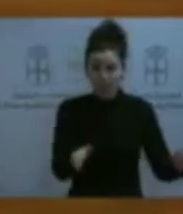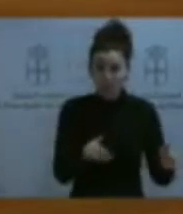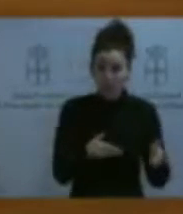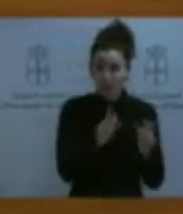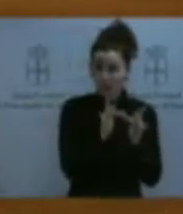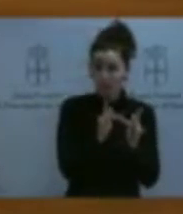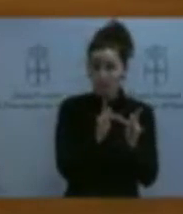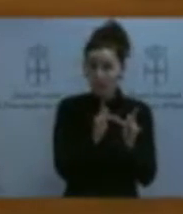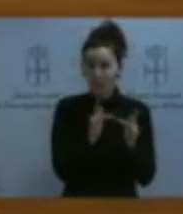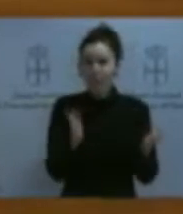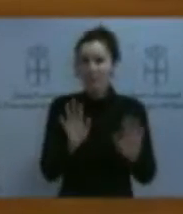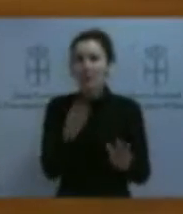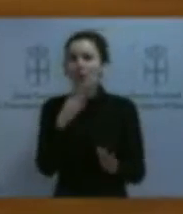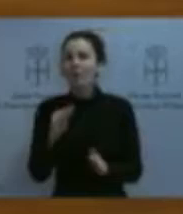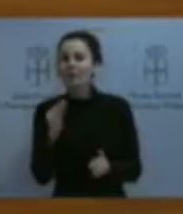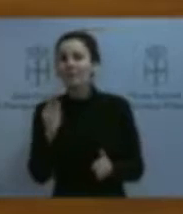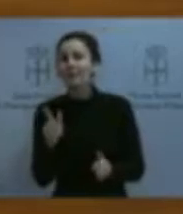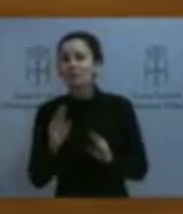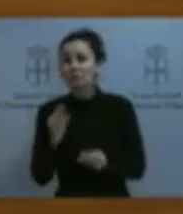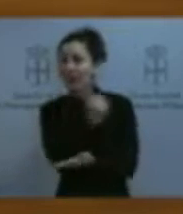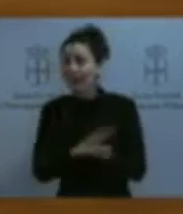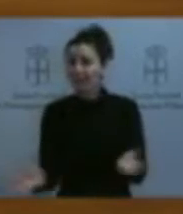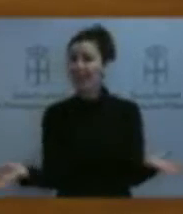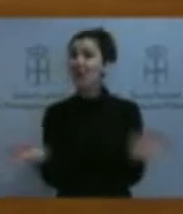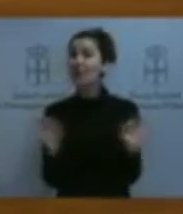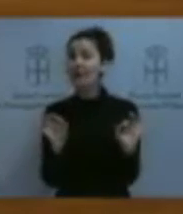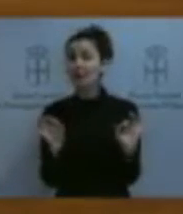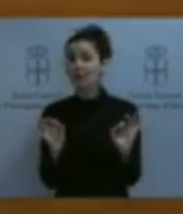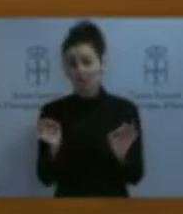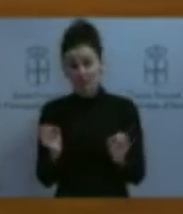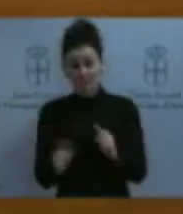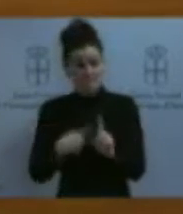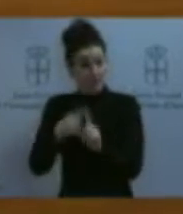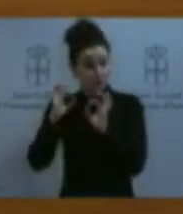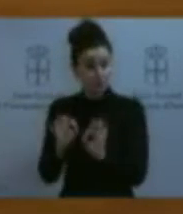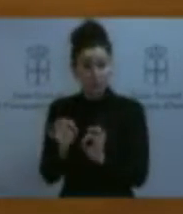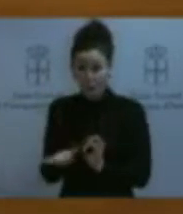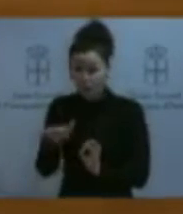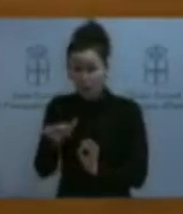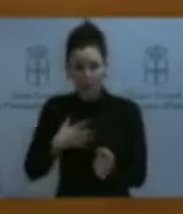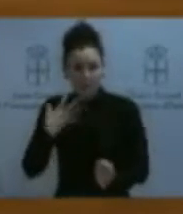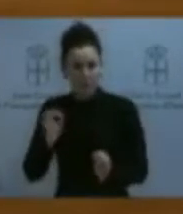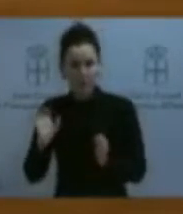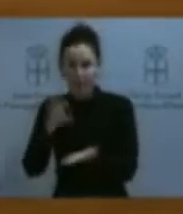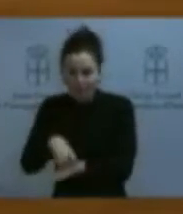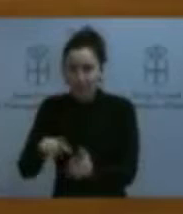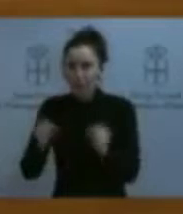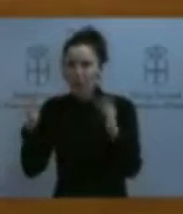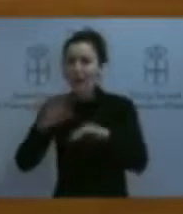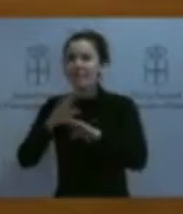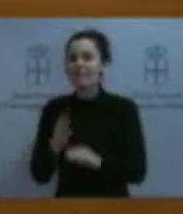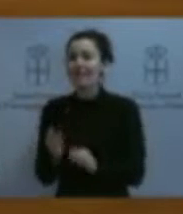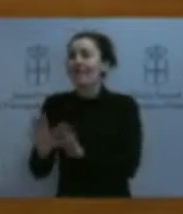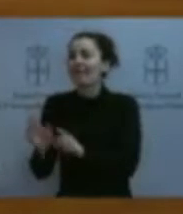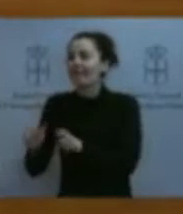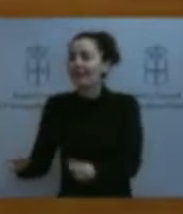¿no? Preocupante. Y si no se quería haber garantizado los derechos, ni se quería haber garantizado la disponibilidad presupuestaria de lo que se incluye en la ley, al menos se